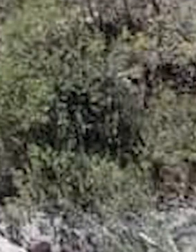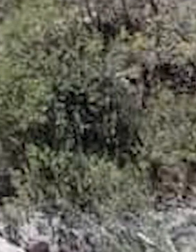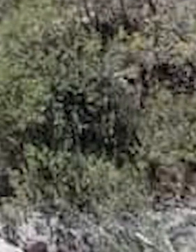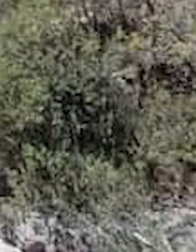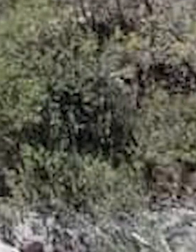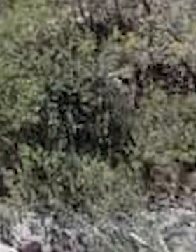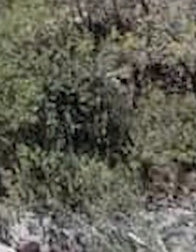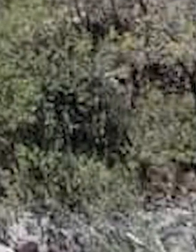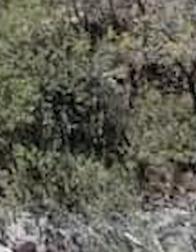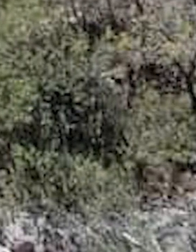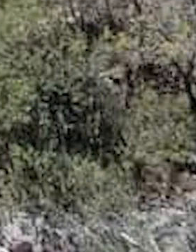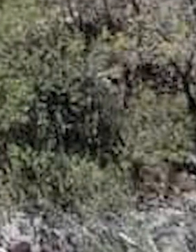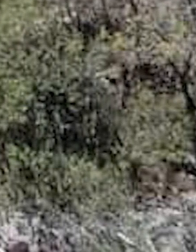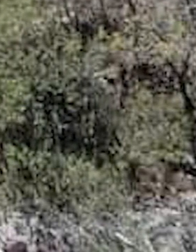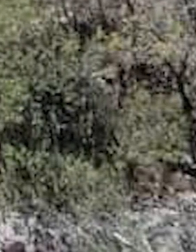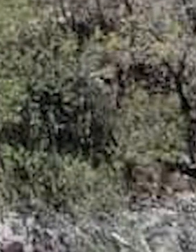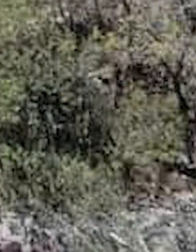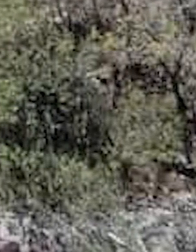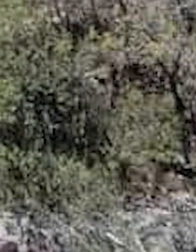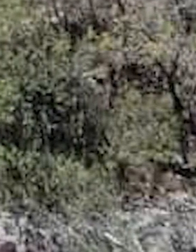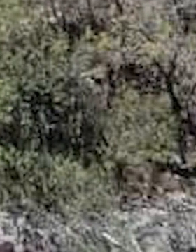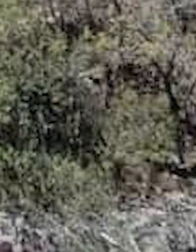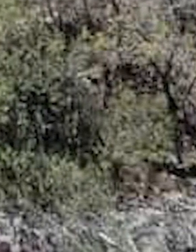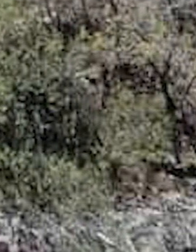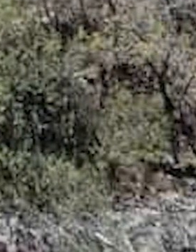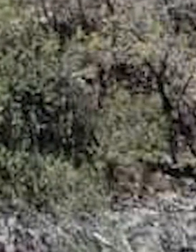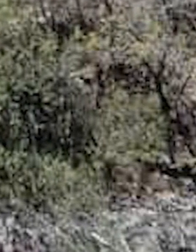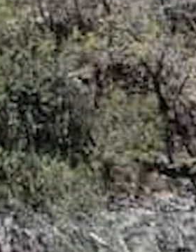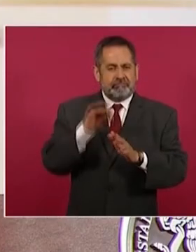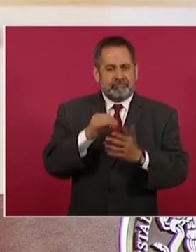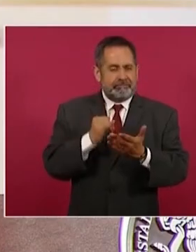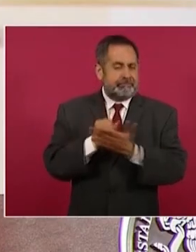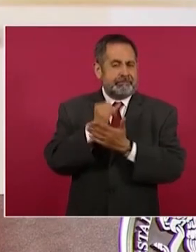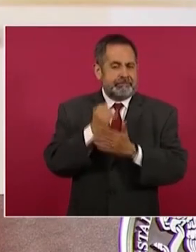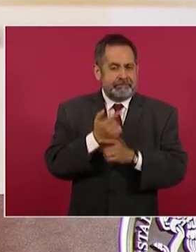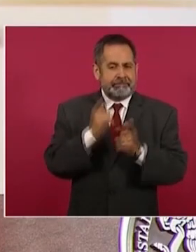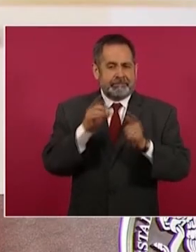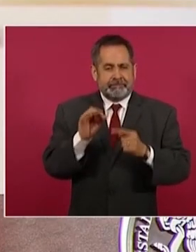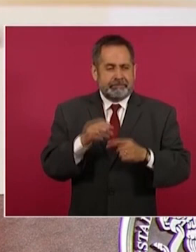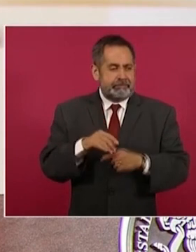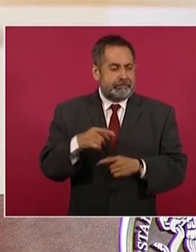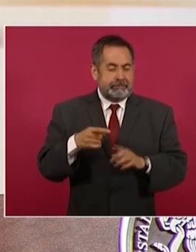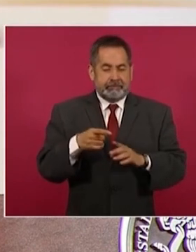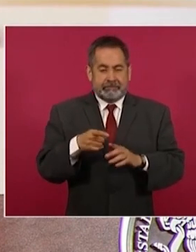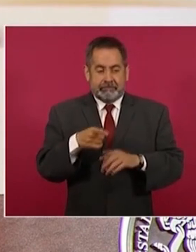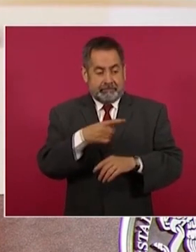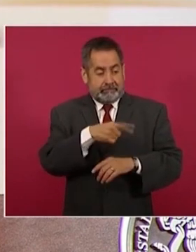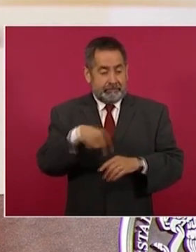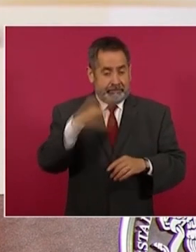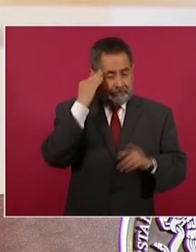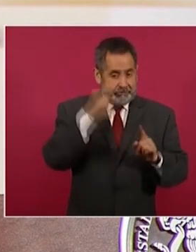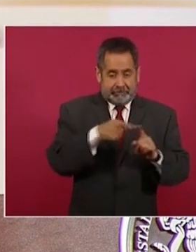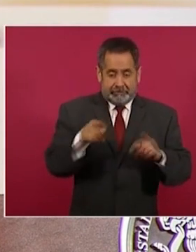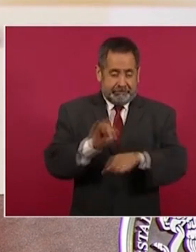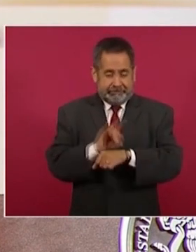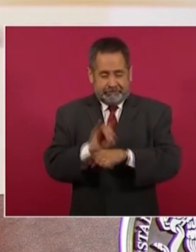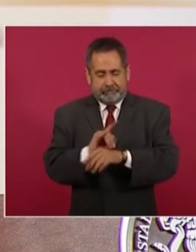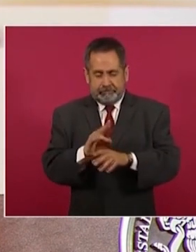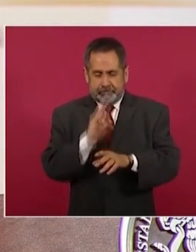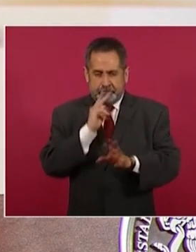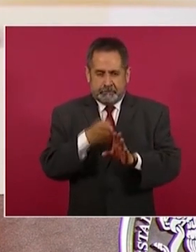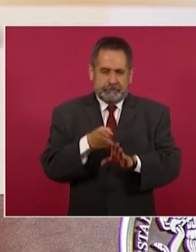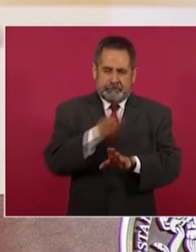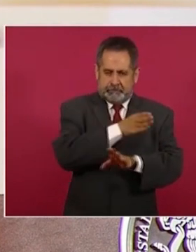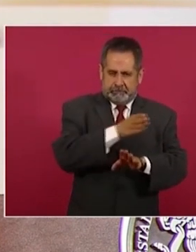emisarios del gobierno federal solicitamos de manera personal y respetuosa una entrevista con el presidente andrés manuel lópez obrador